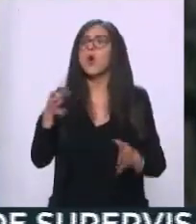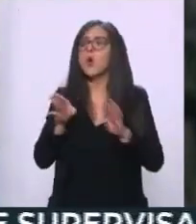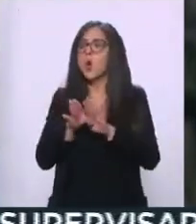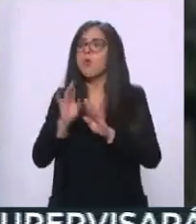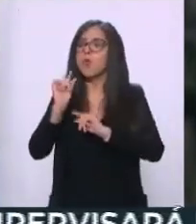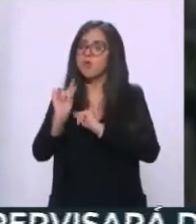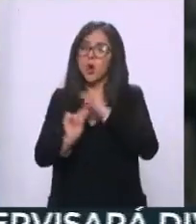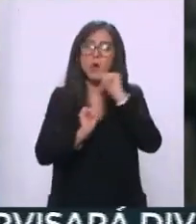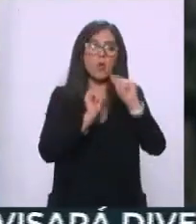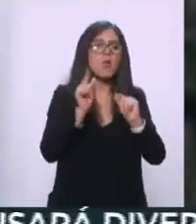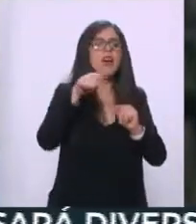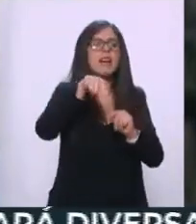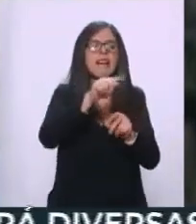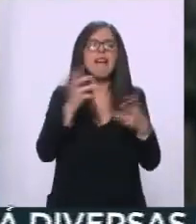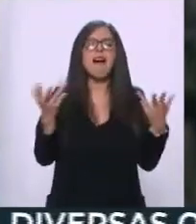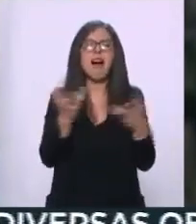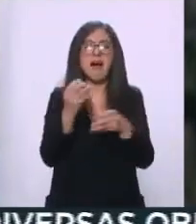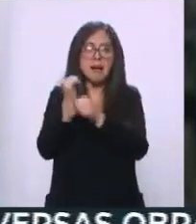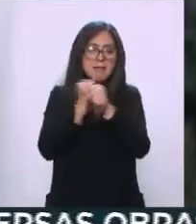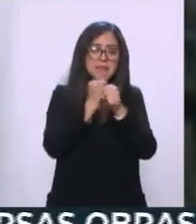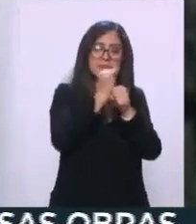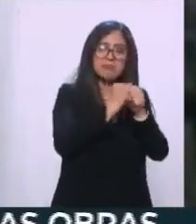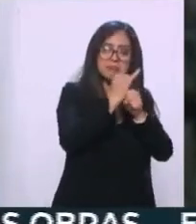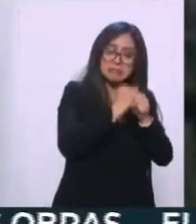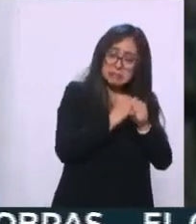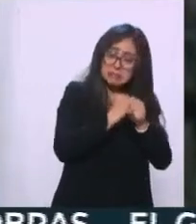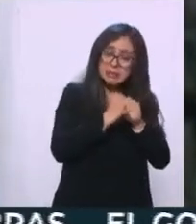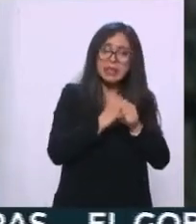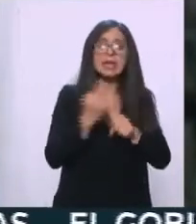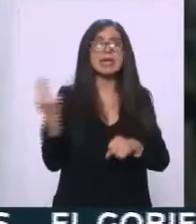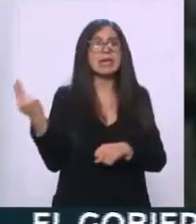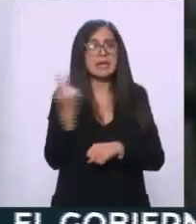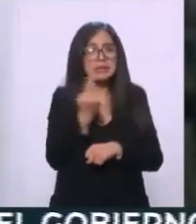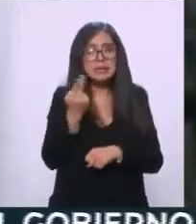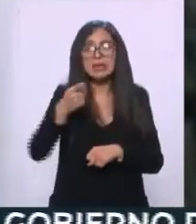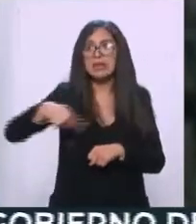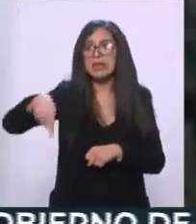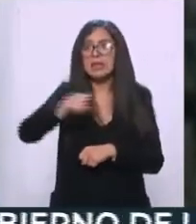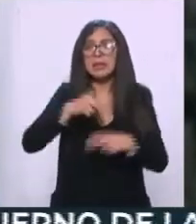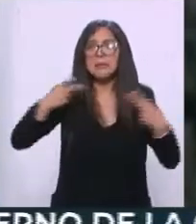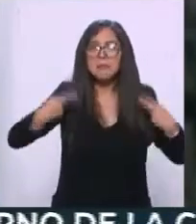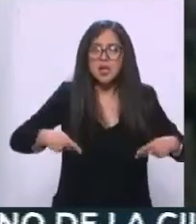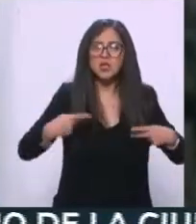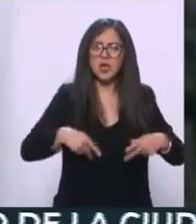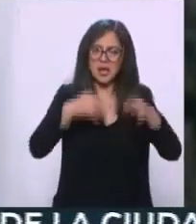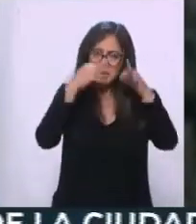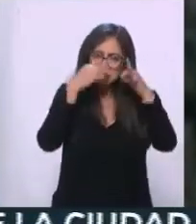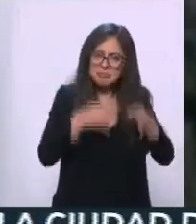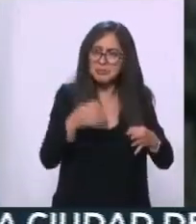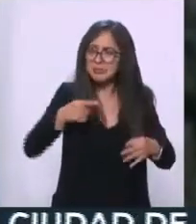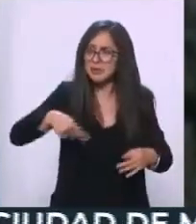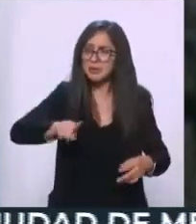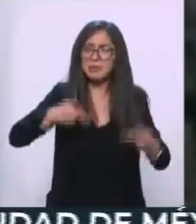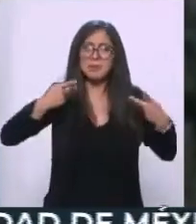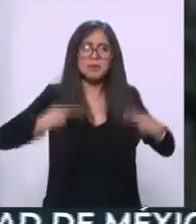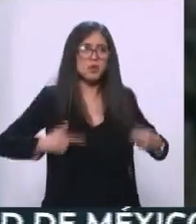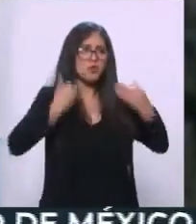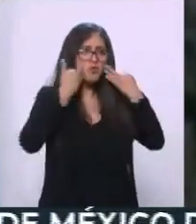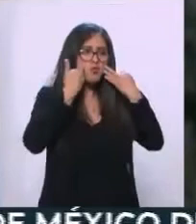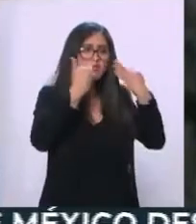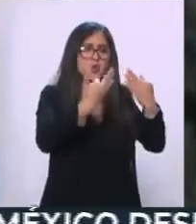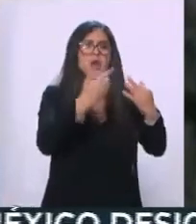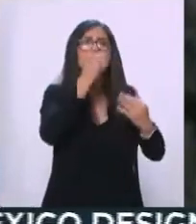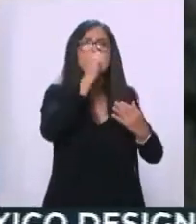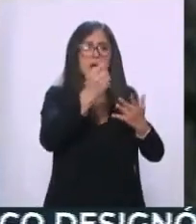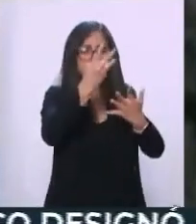de que todo sea claro, transparente, bien fundamentado, y se llegue al fondo de